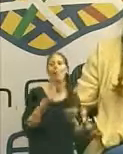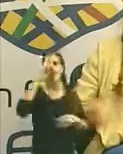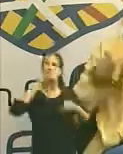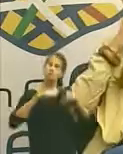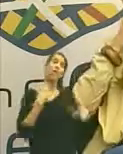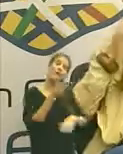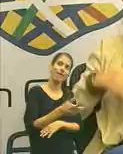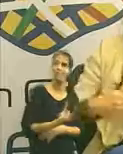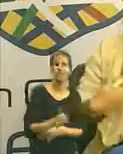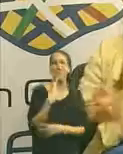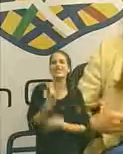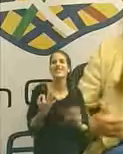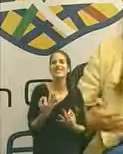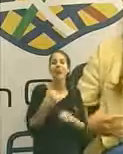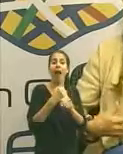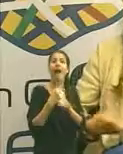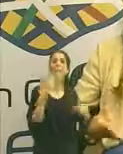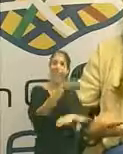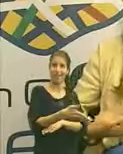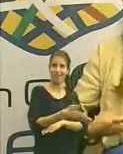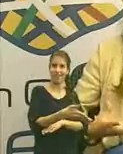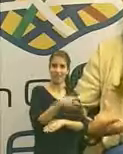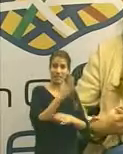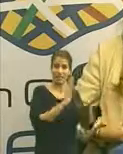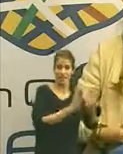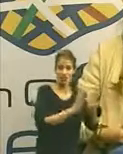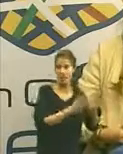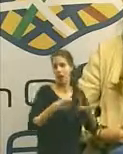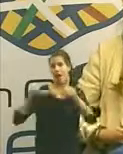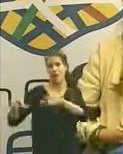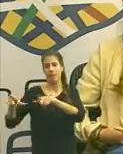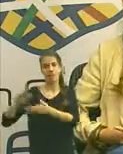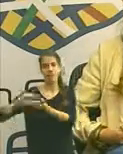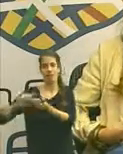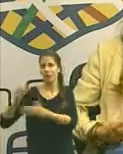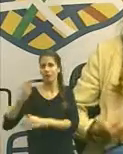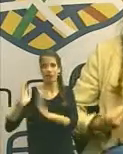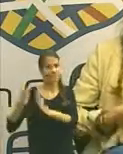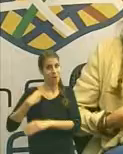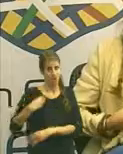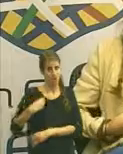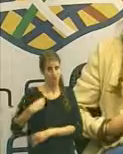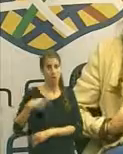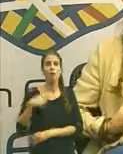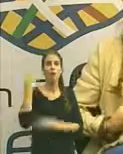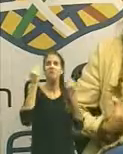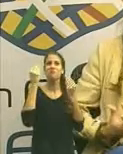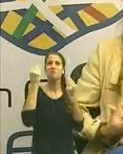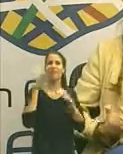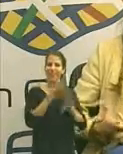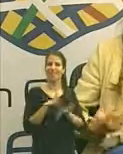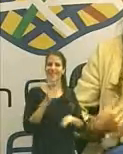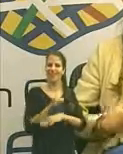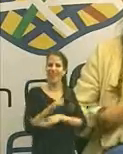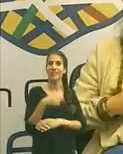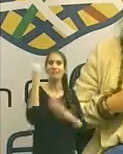caballo, aunque luego estemos trabajando lo mismo que trabajamos en el despacho. Yo creo que ese es el mayor beneficio, sobre